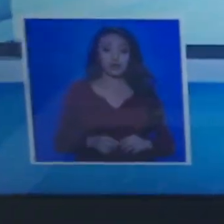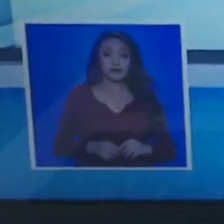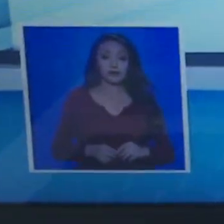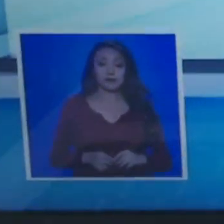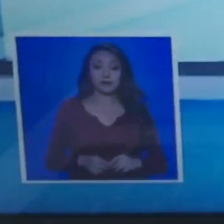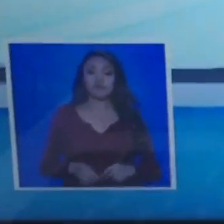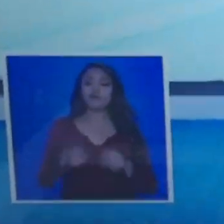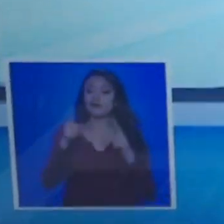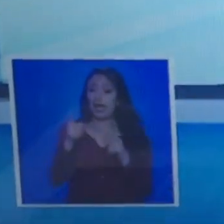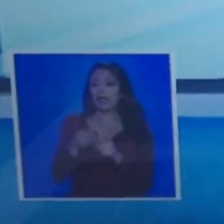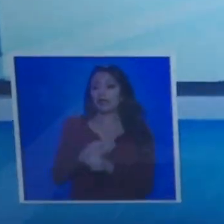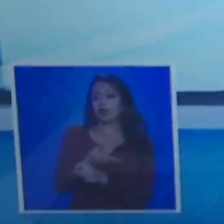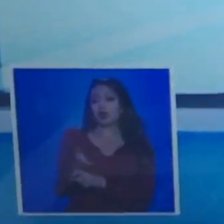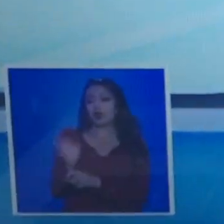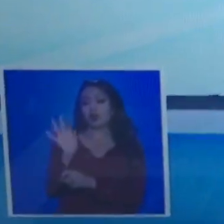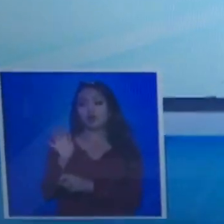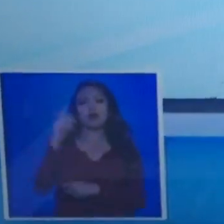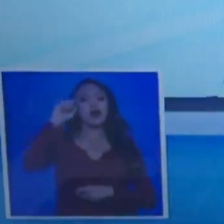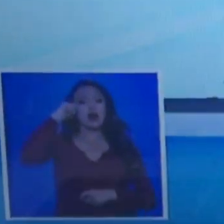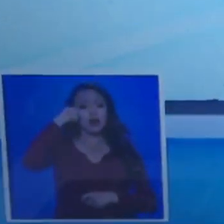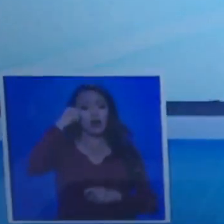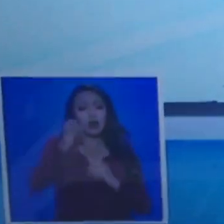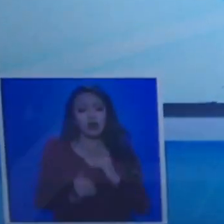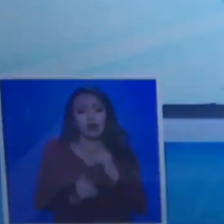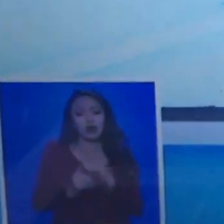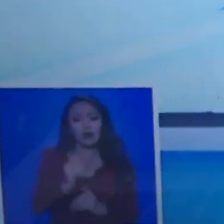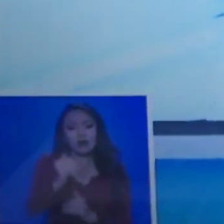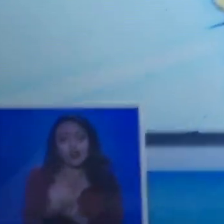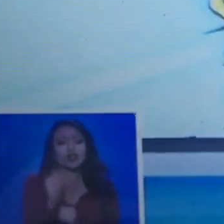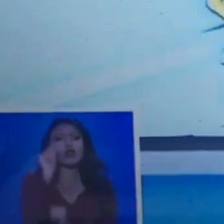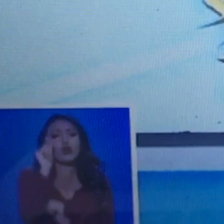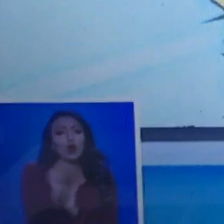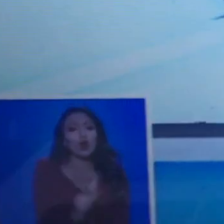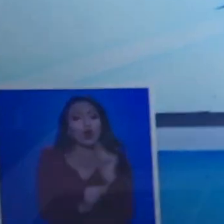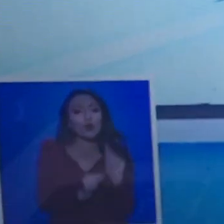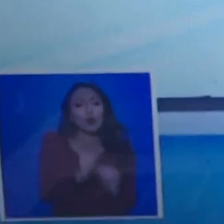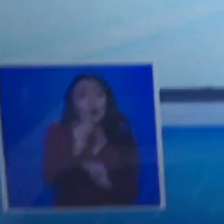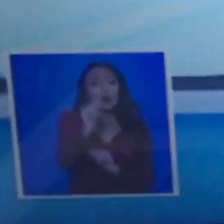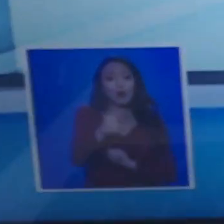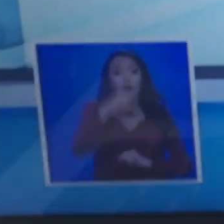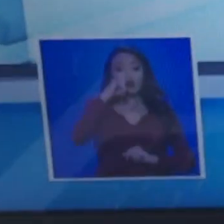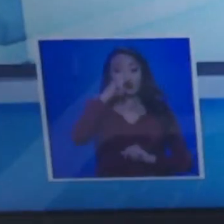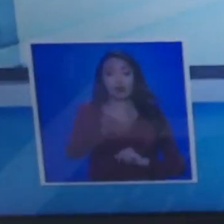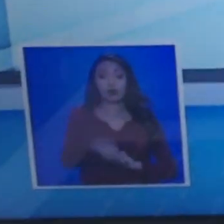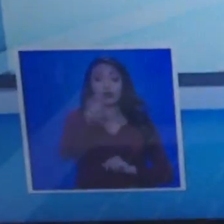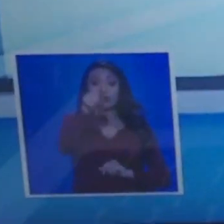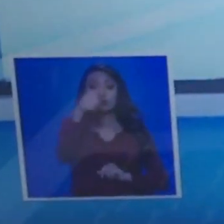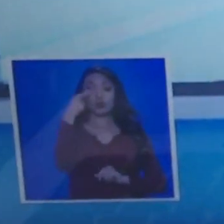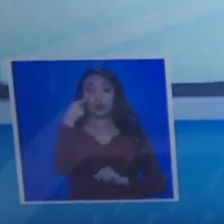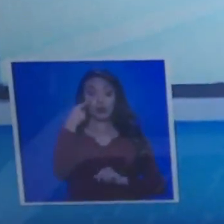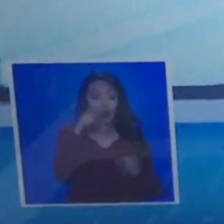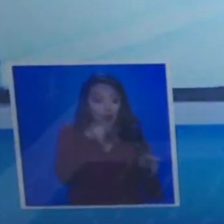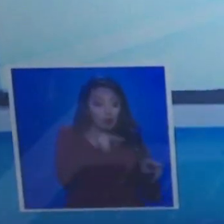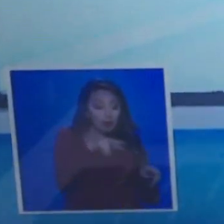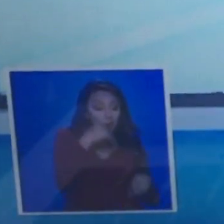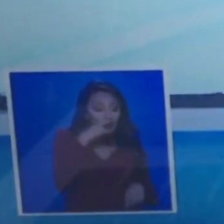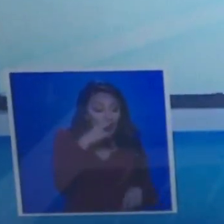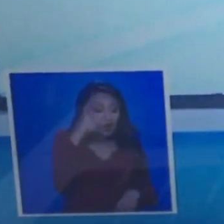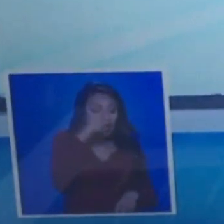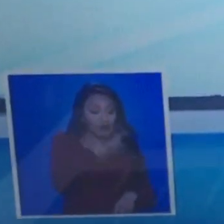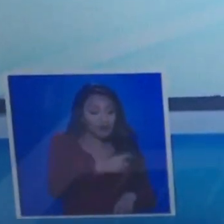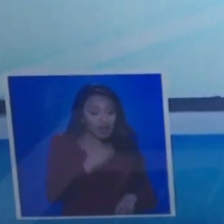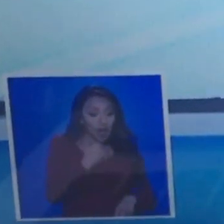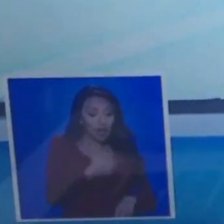ahí están las recomendaciones. Recuerde, este es un proceso paulatino en los niños. Si usted constata alguna dificultad para ver en sus